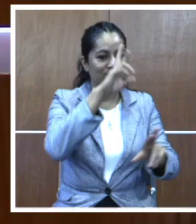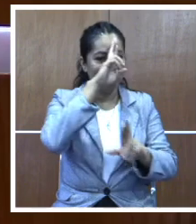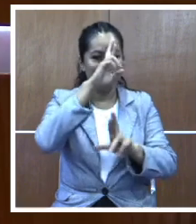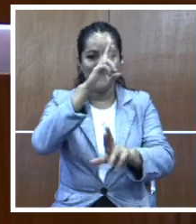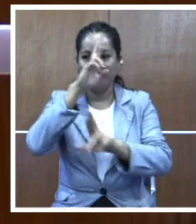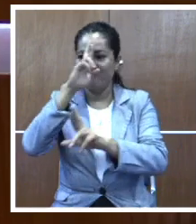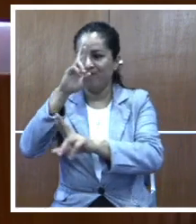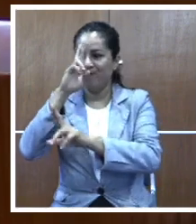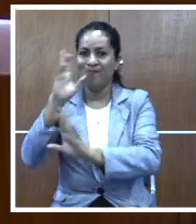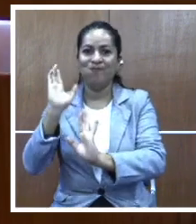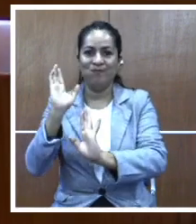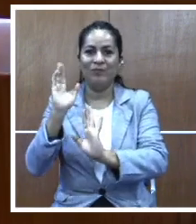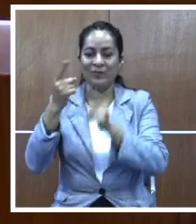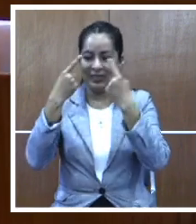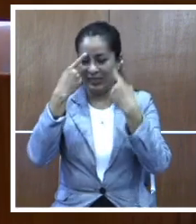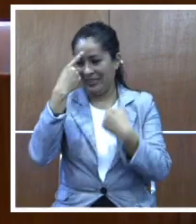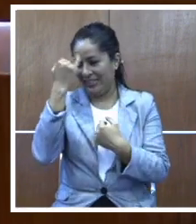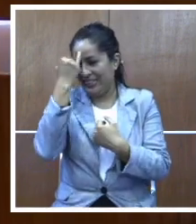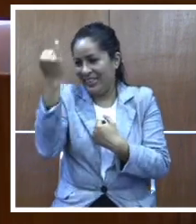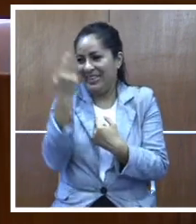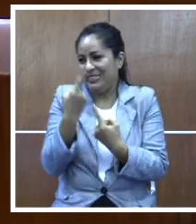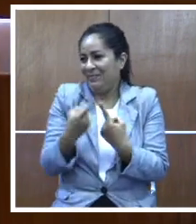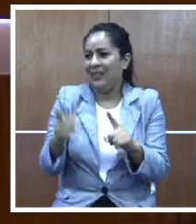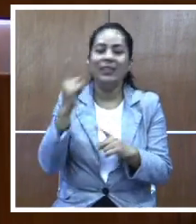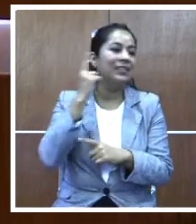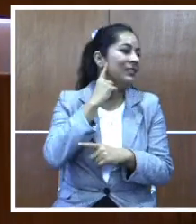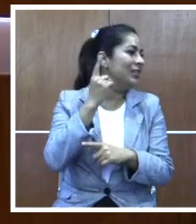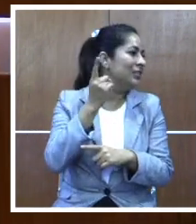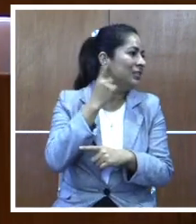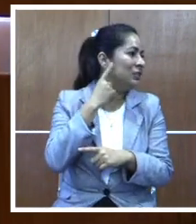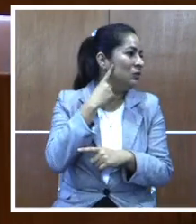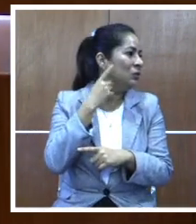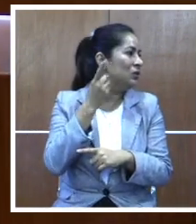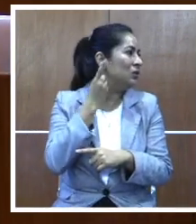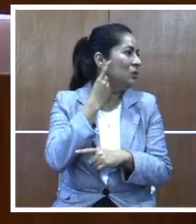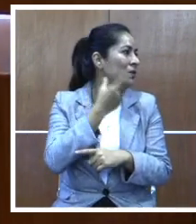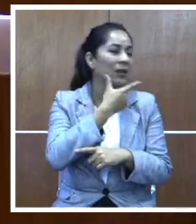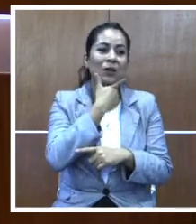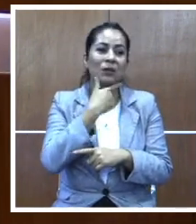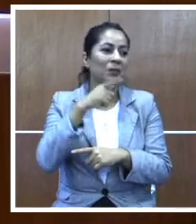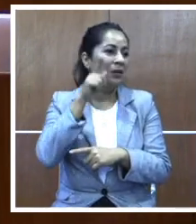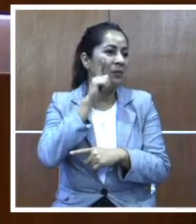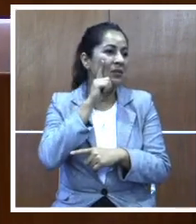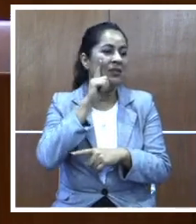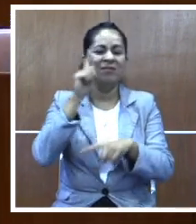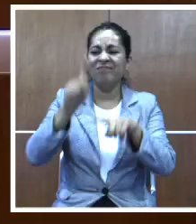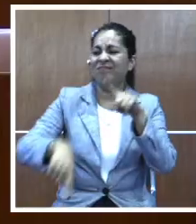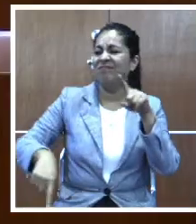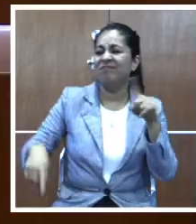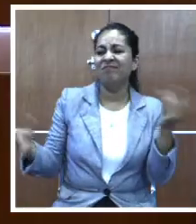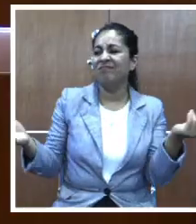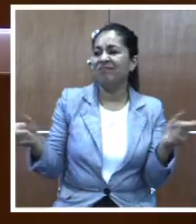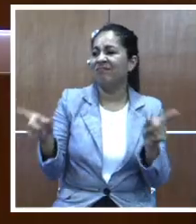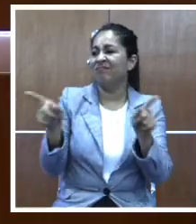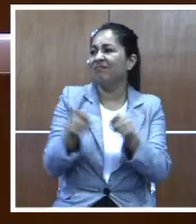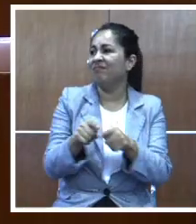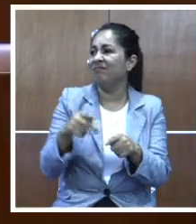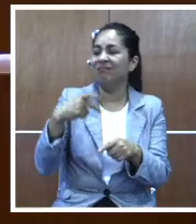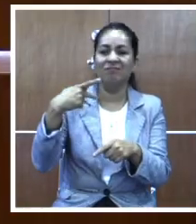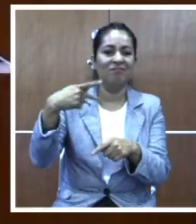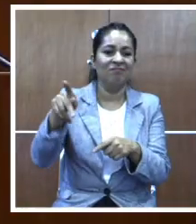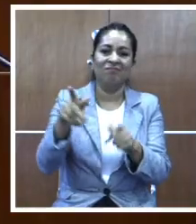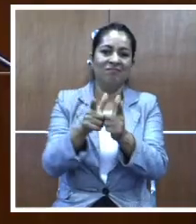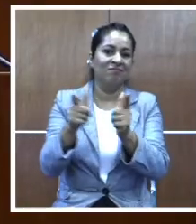que las diferencias se escuchen y que ninguna diputada o diputado sea relegado por cuestiones políticas